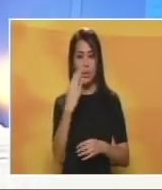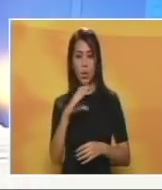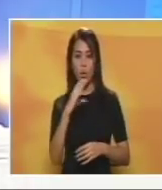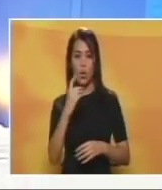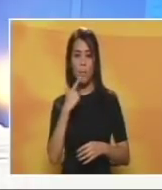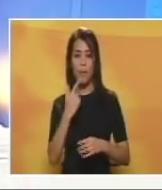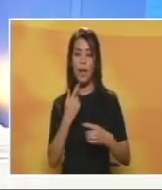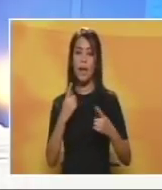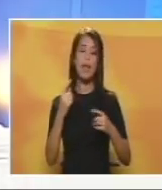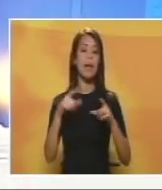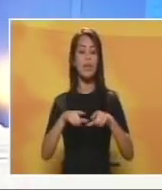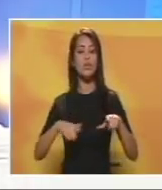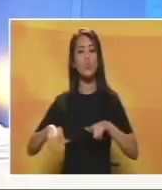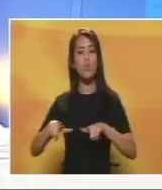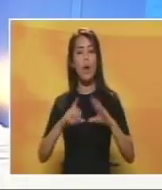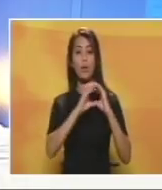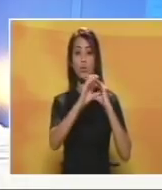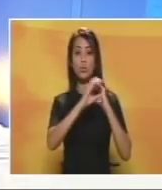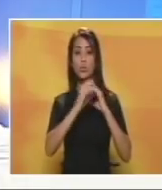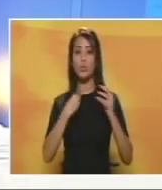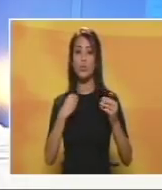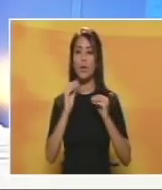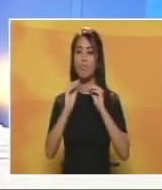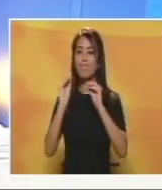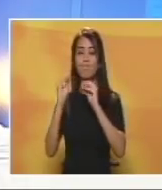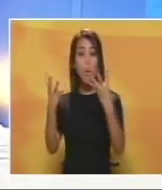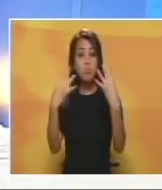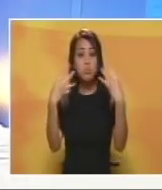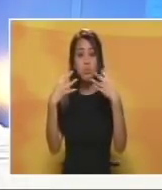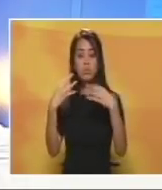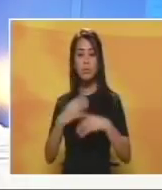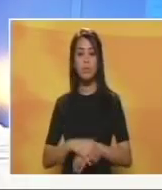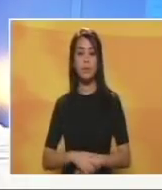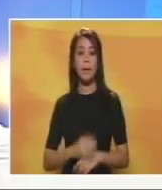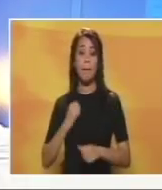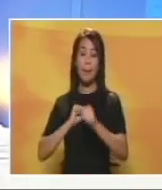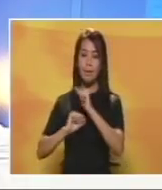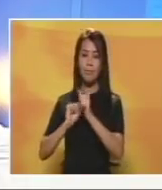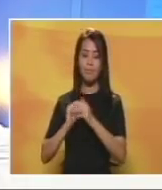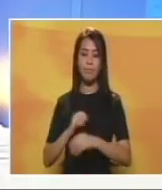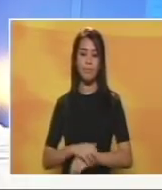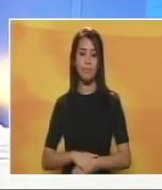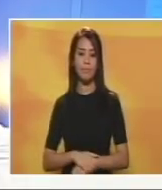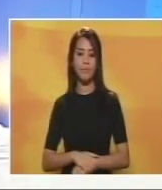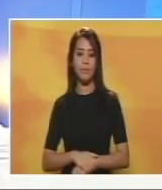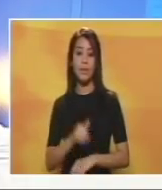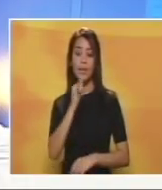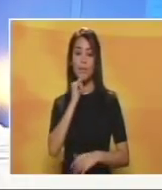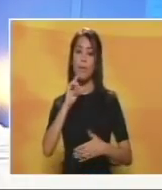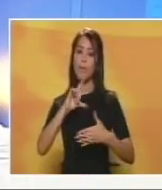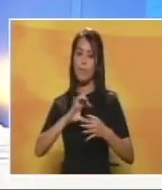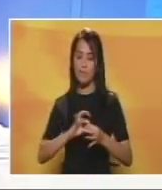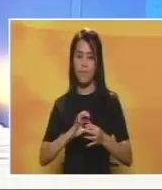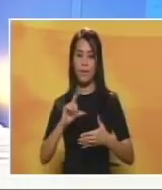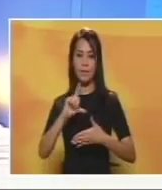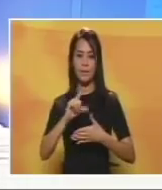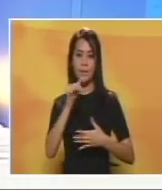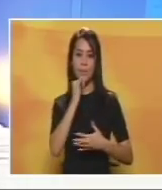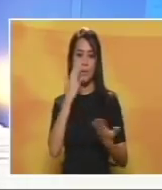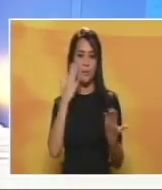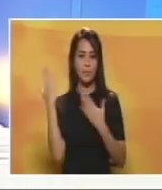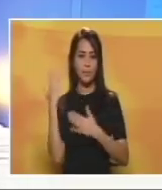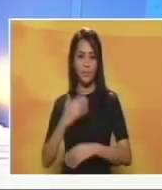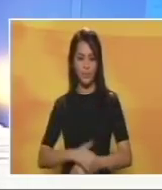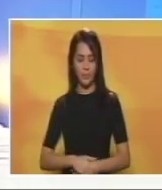las paradas de autobuses. Se busca llamar la atención de los ciudadanos para evitar la xenofobia. Sergio Díaz, de la Alianza Informativa Latinoamericana, tiene más detalles